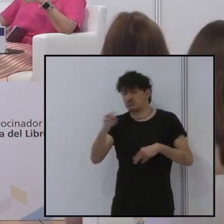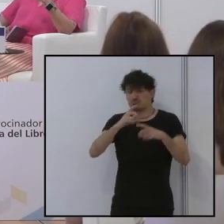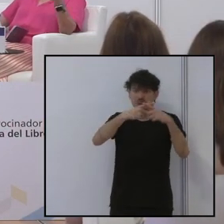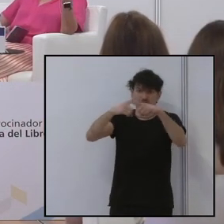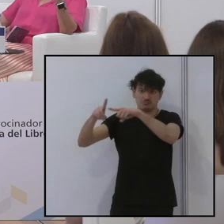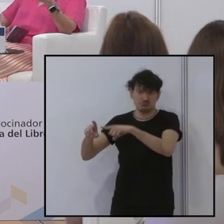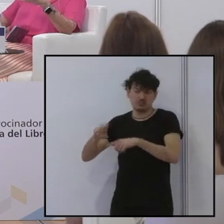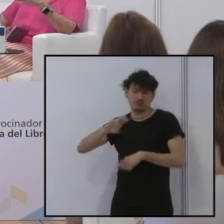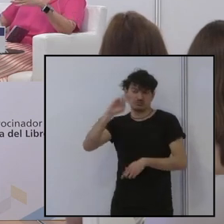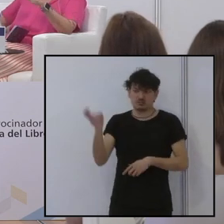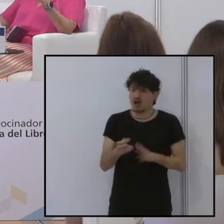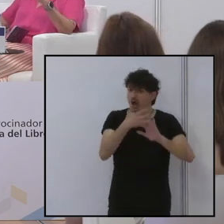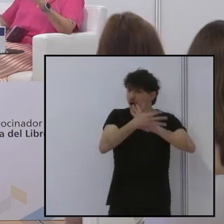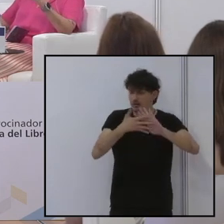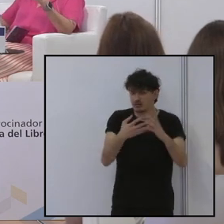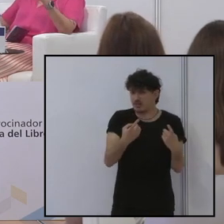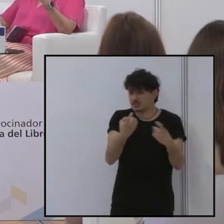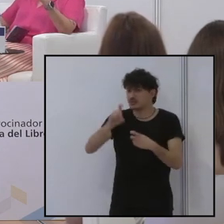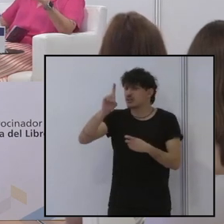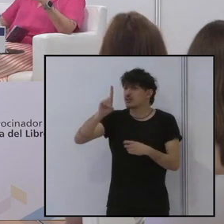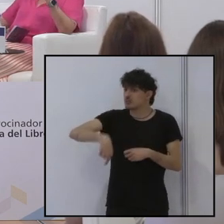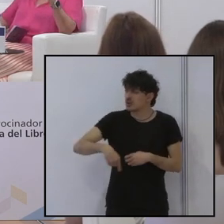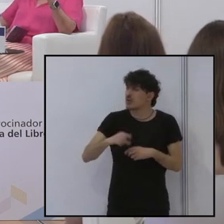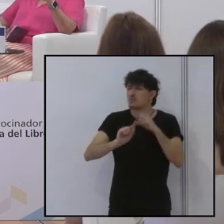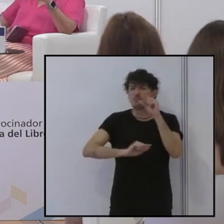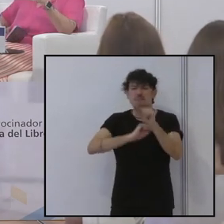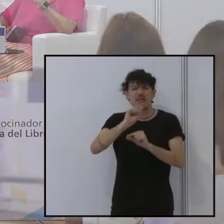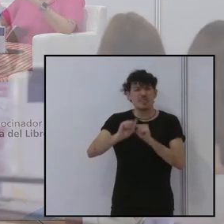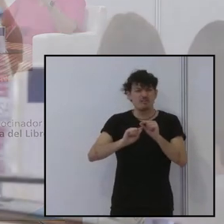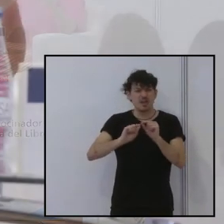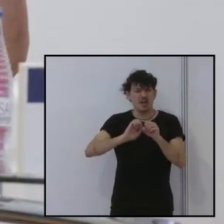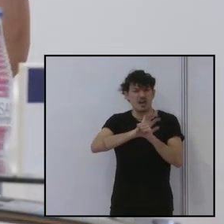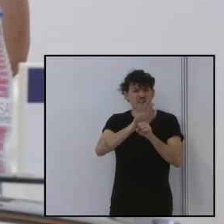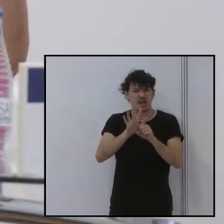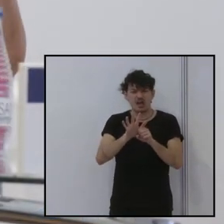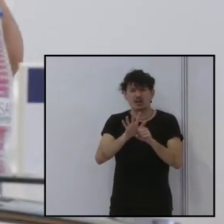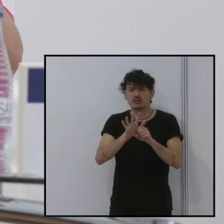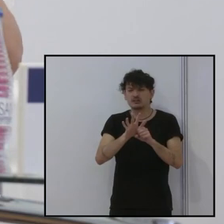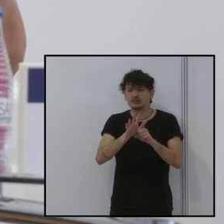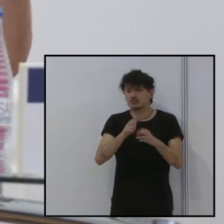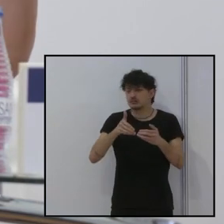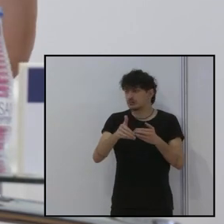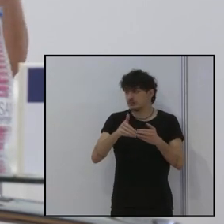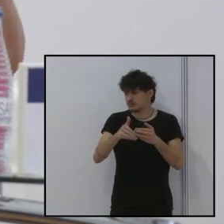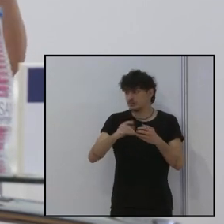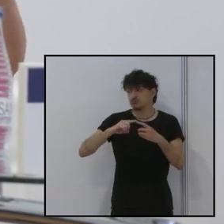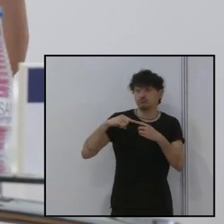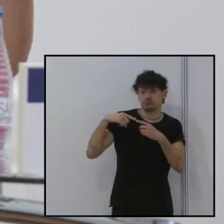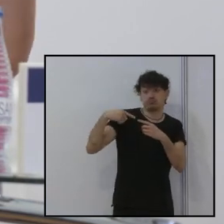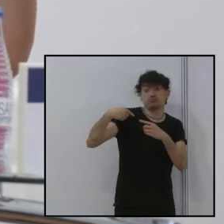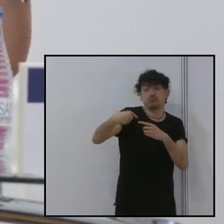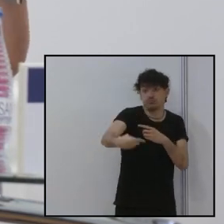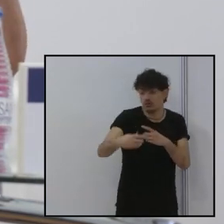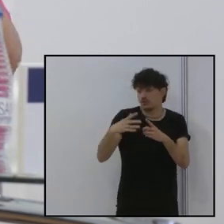necesario. Escribí un artículo, por otra parte, la pandemia, por carambola, nos está abriendo un poquito esa puerta, ¿no? Como ha empeorado tanto la salud mental del